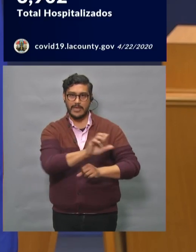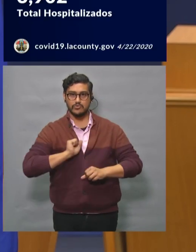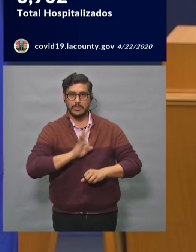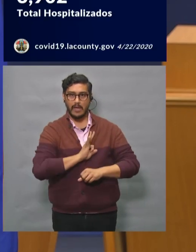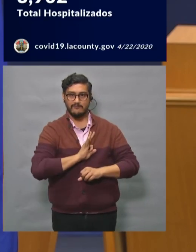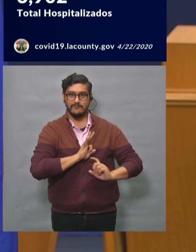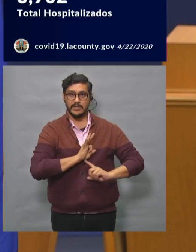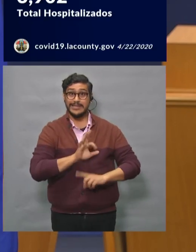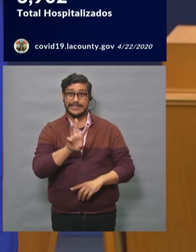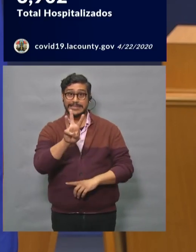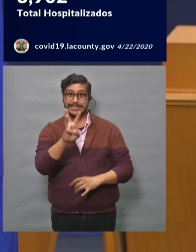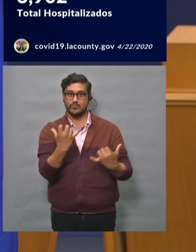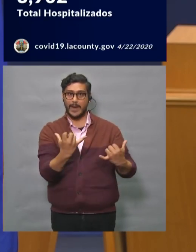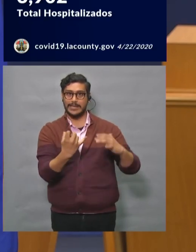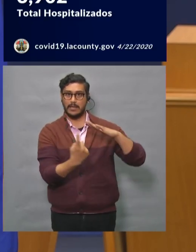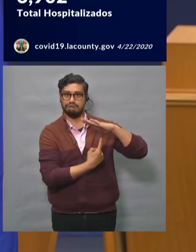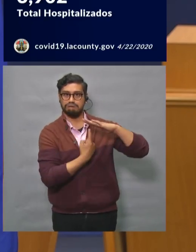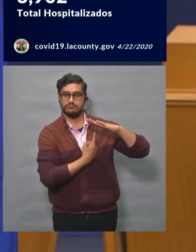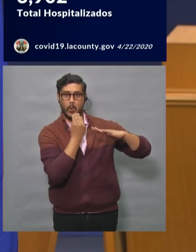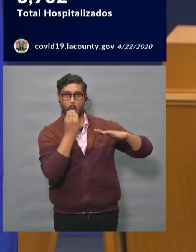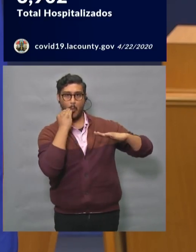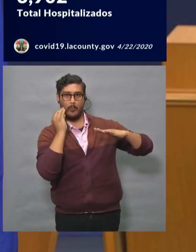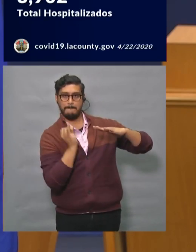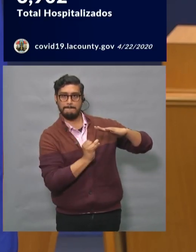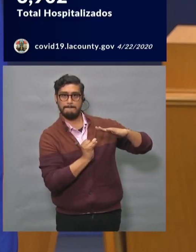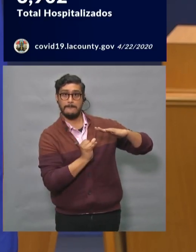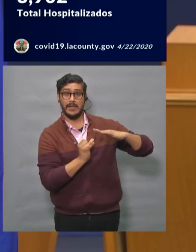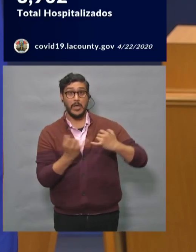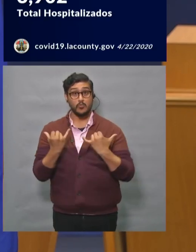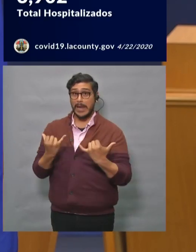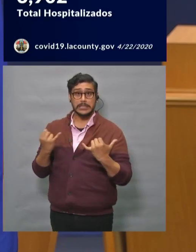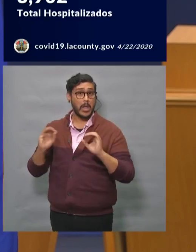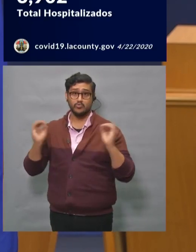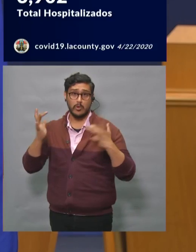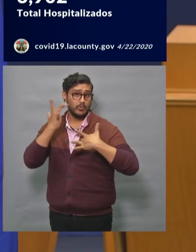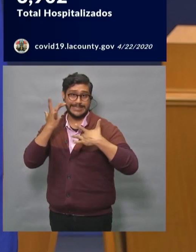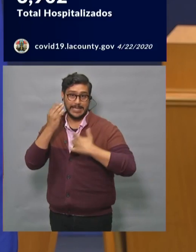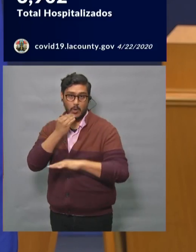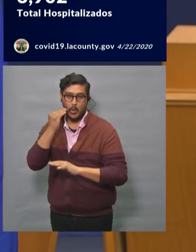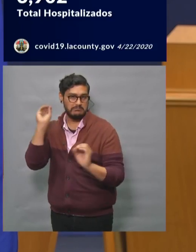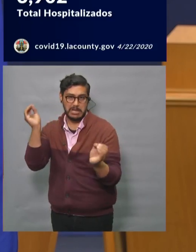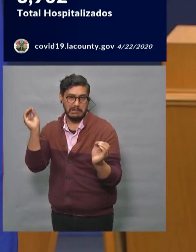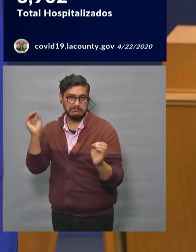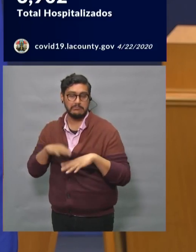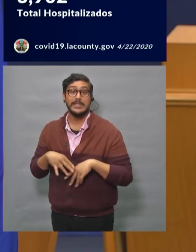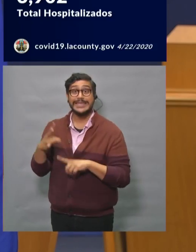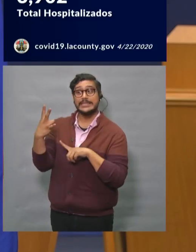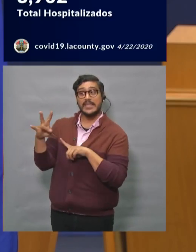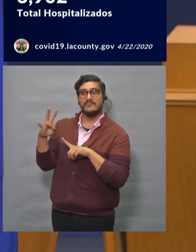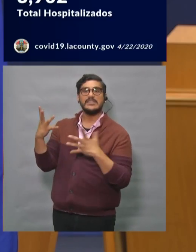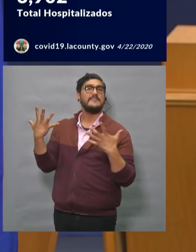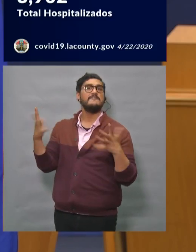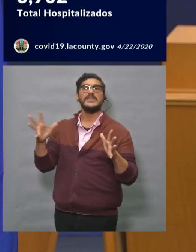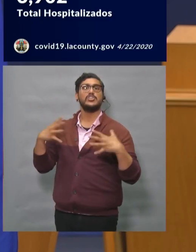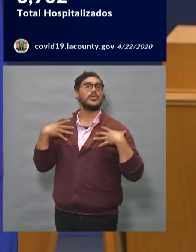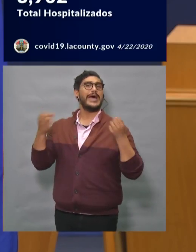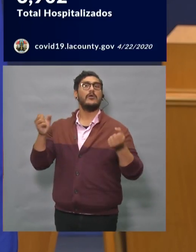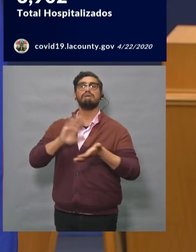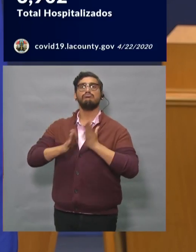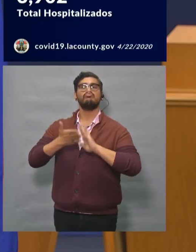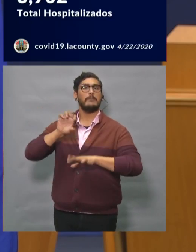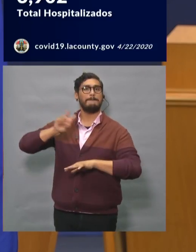6 aislados en el hogar, ninguno que está enfermo en casa y 17 que han regresado al trabajo.